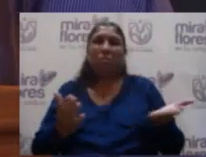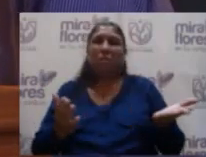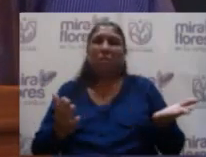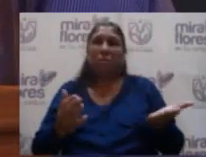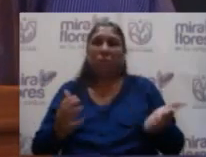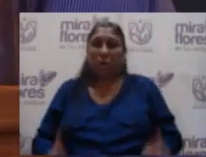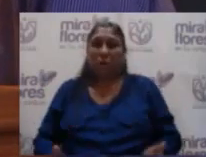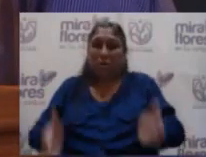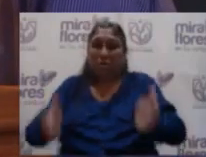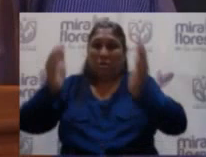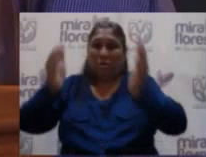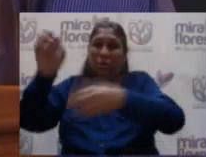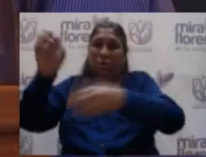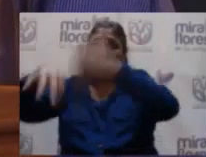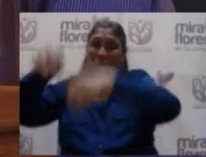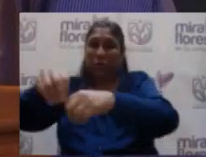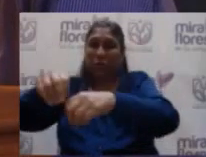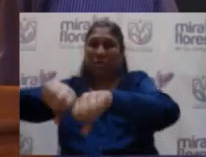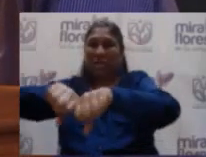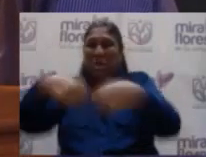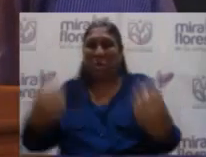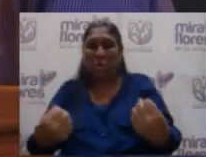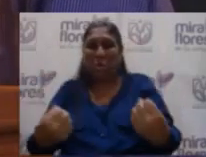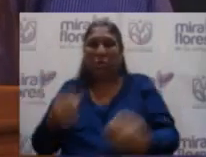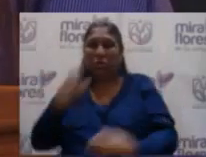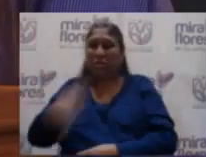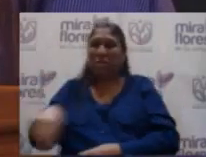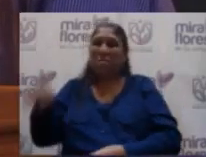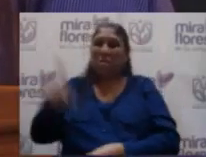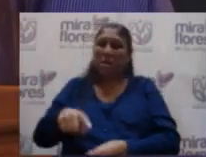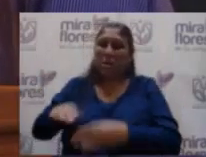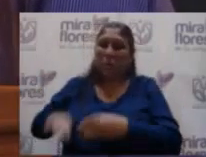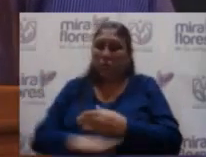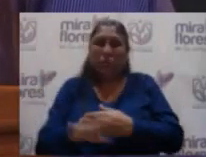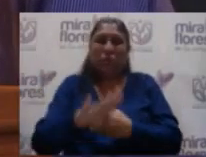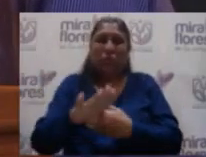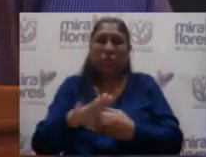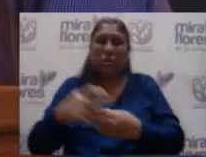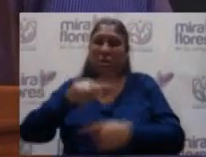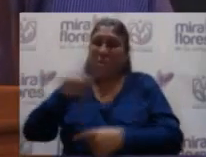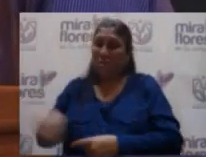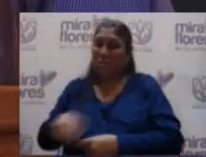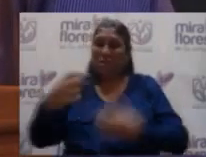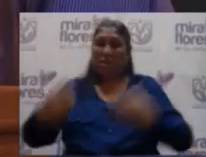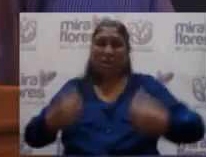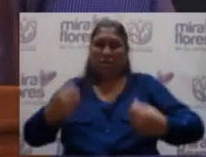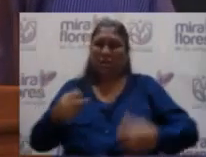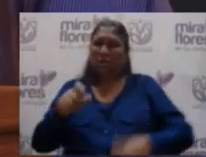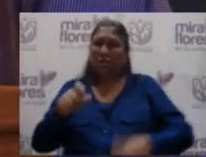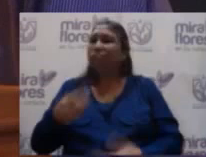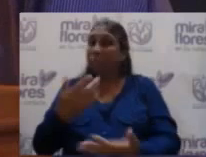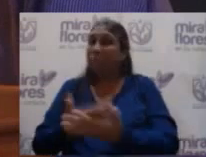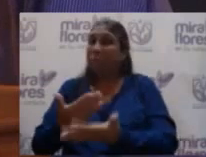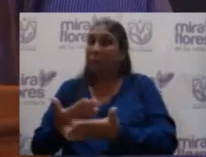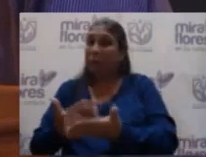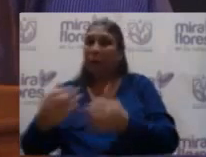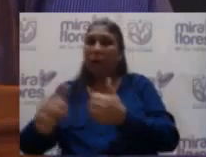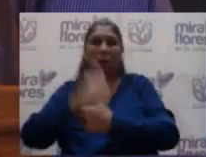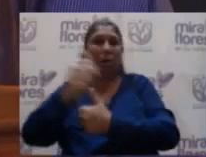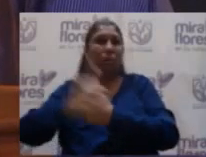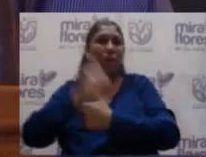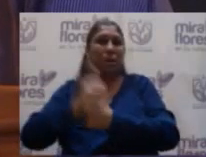están rotos en algunos casos, en otros casos están marcados con las llantas. Es decir, existe peligro, y esa es mi